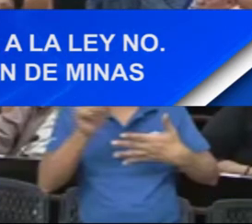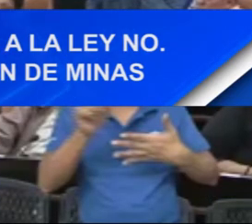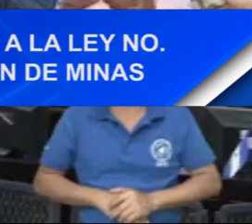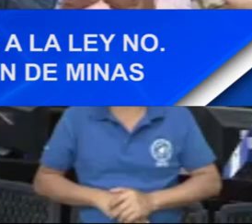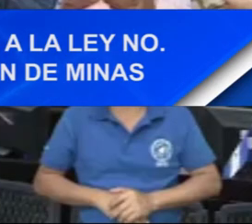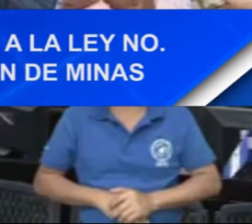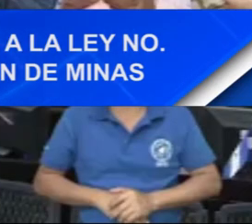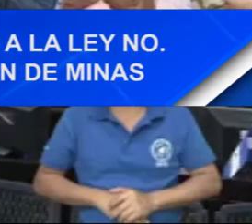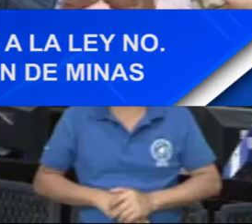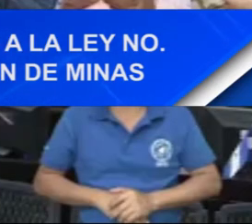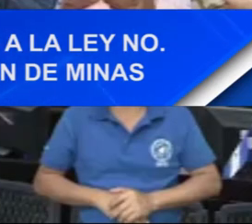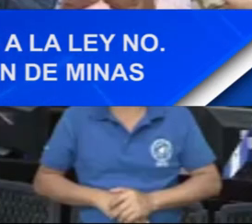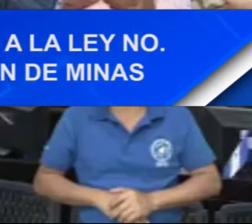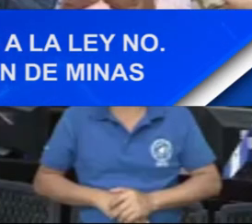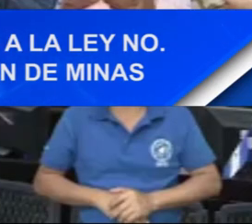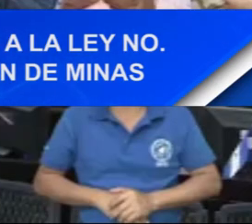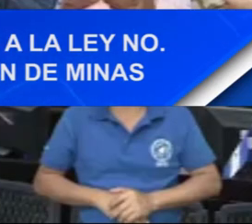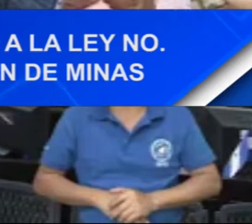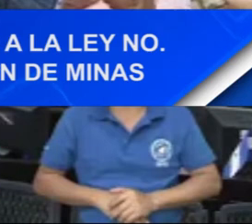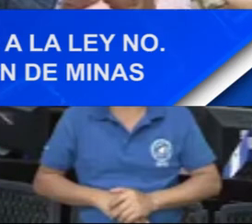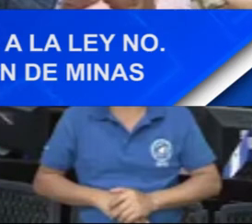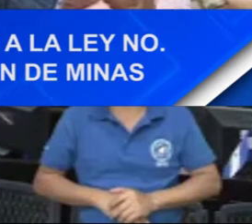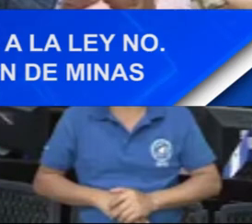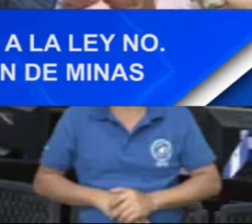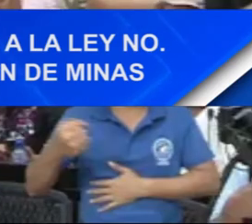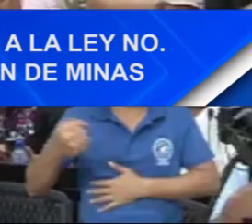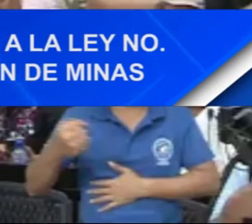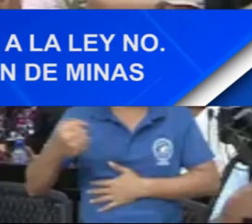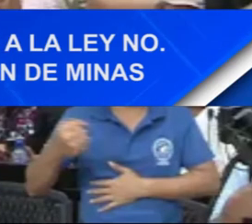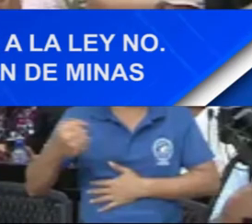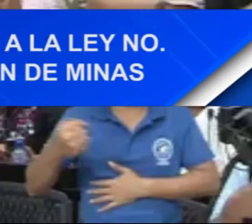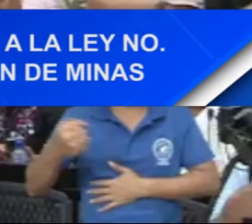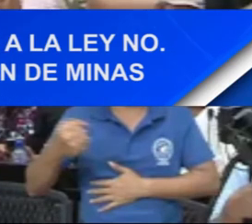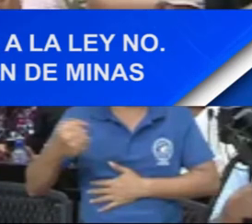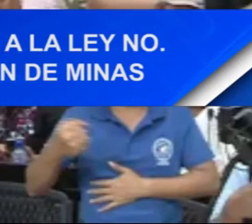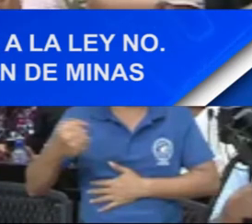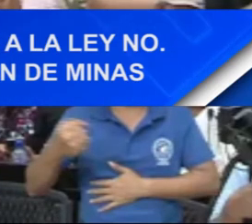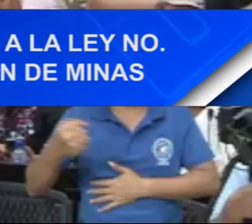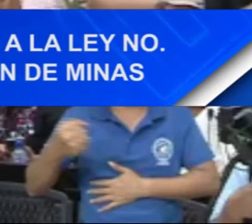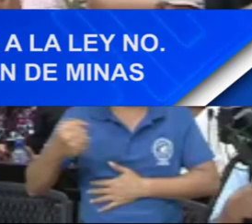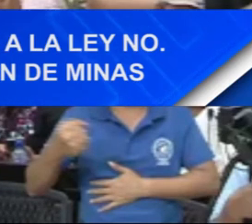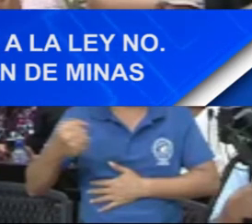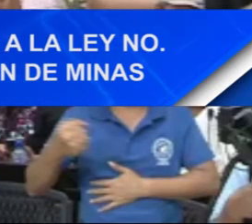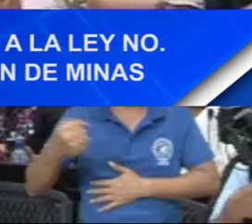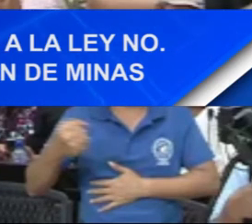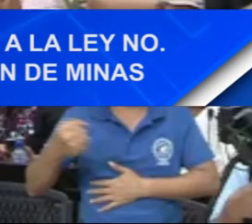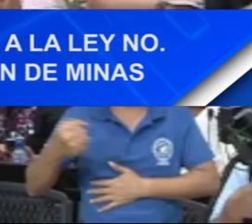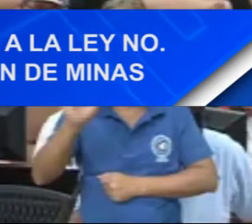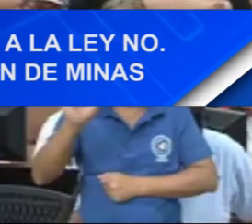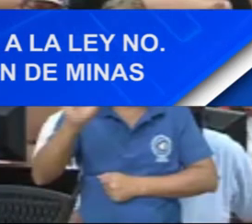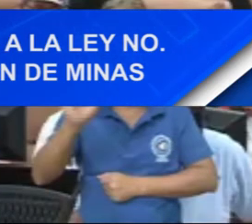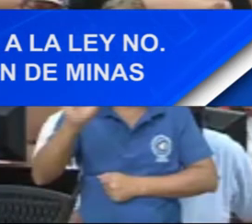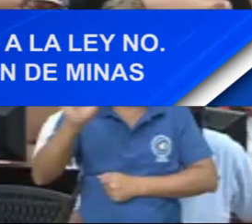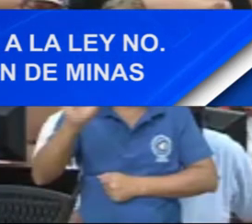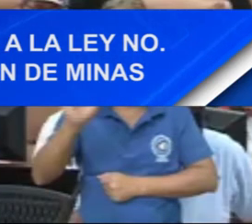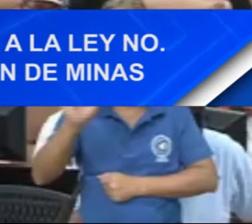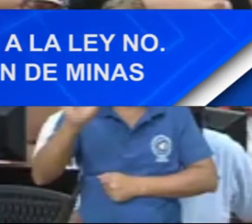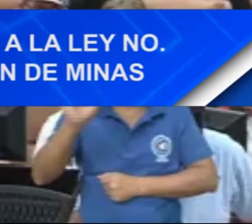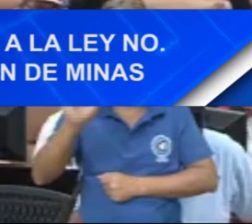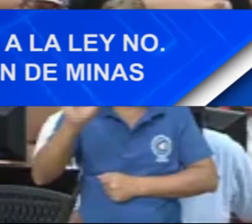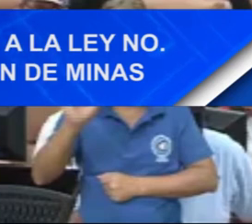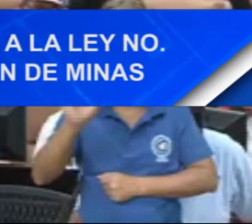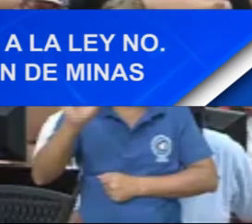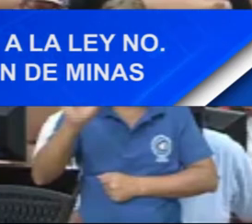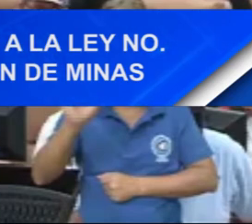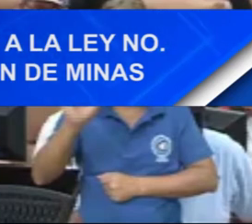artículo 84 bis para otorgar concesiones en las áreas de reserva minera los interesados